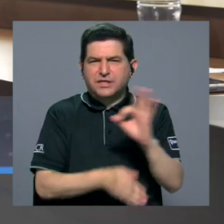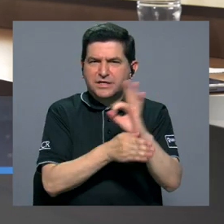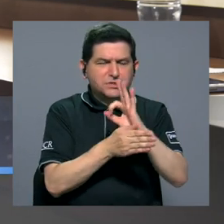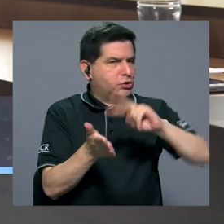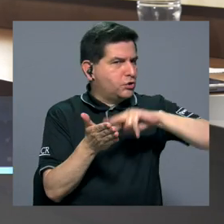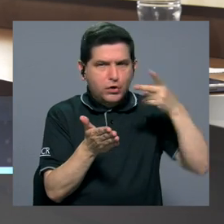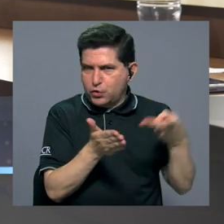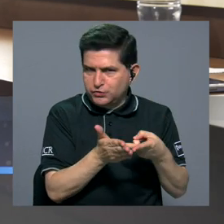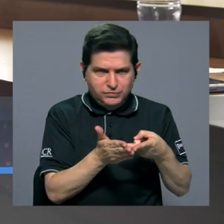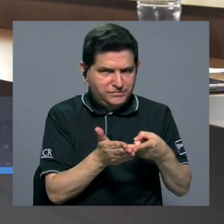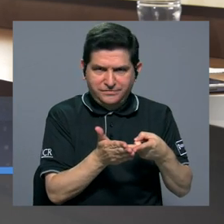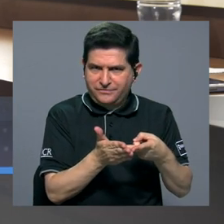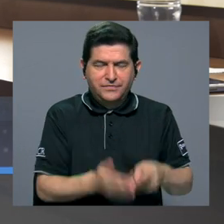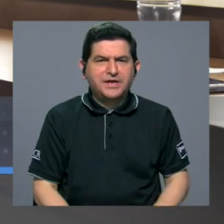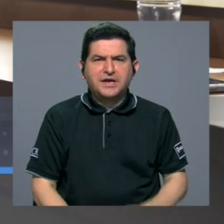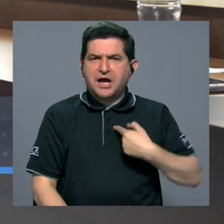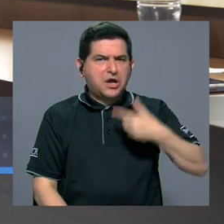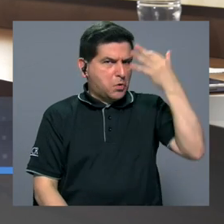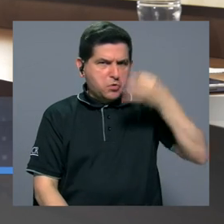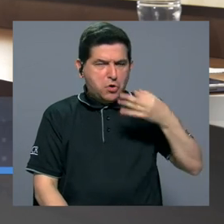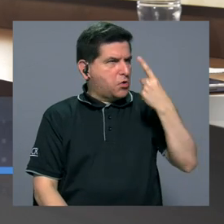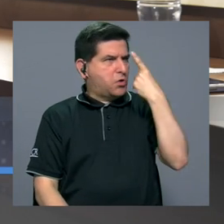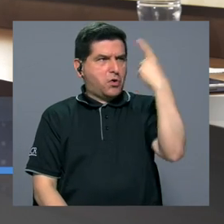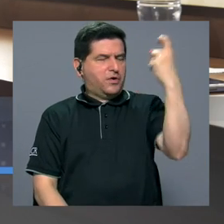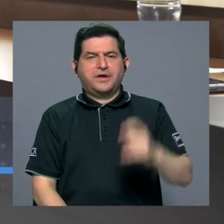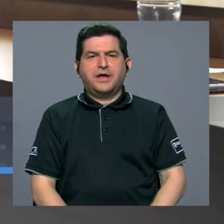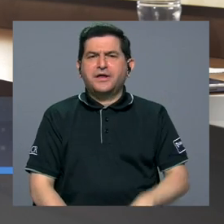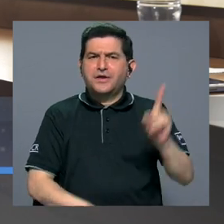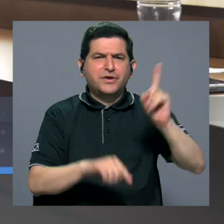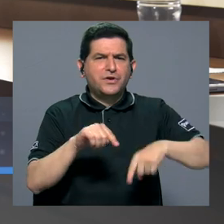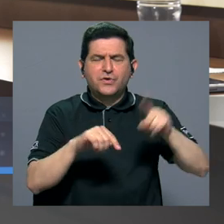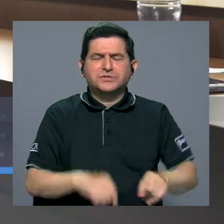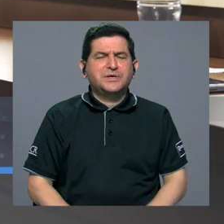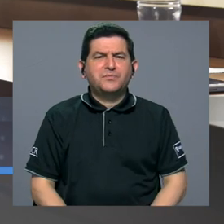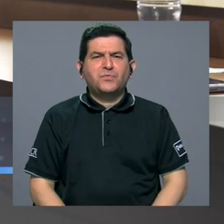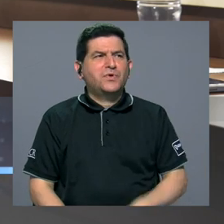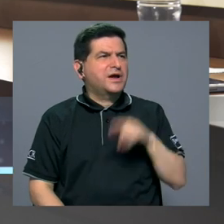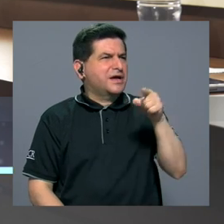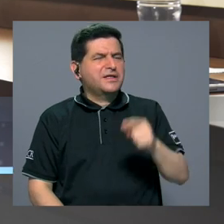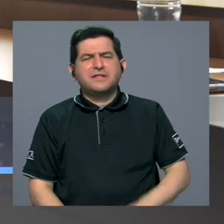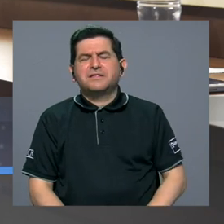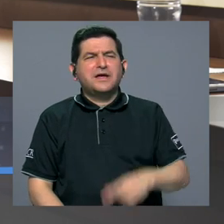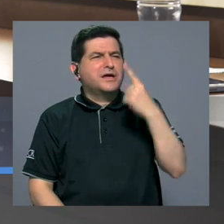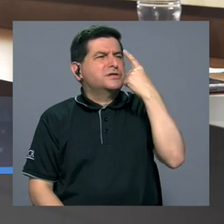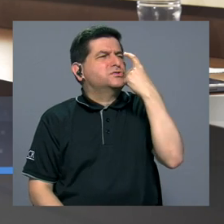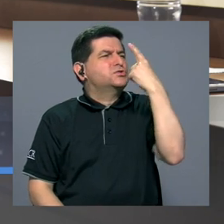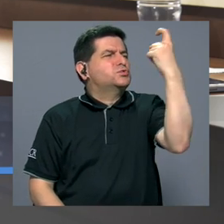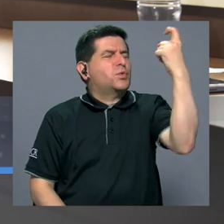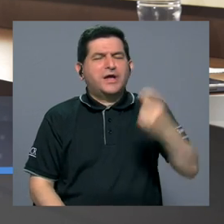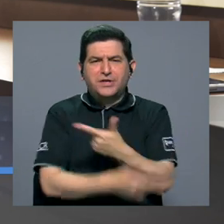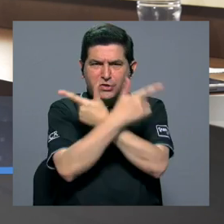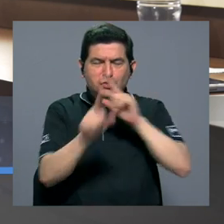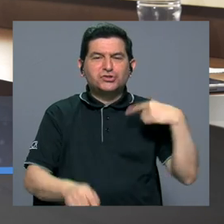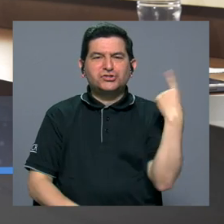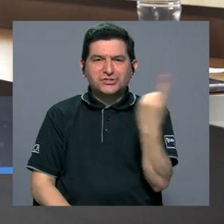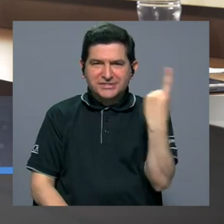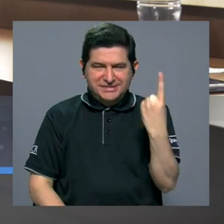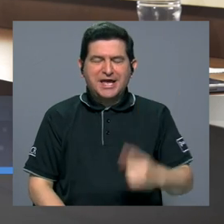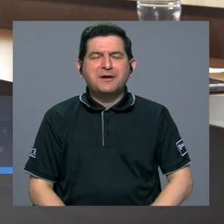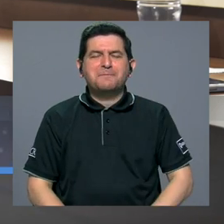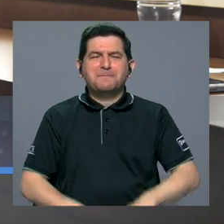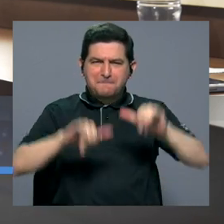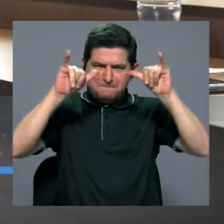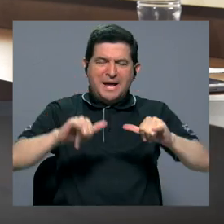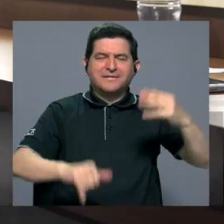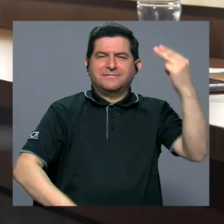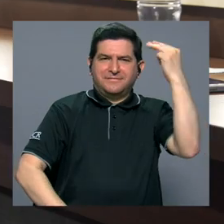fracasen no quiere decir que hay que descreer de las utopías. No se puede vivir sin utopías. Los sueños de libertad siempre tienen que estar